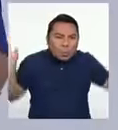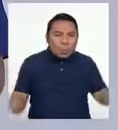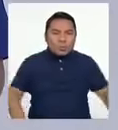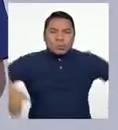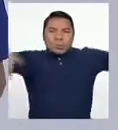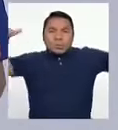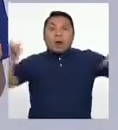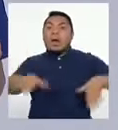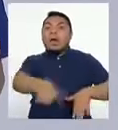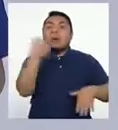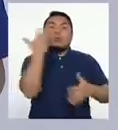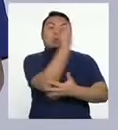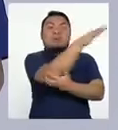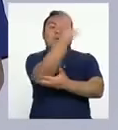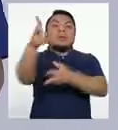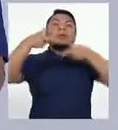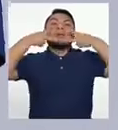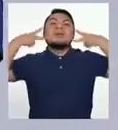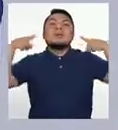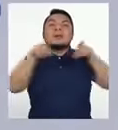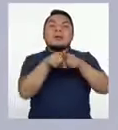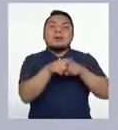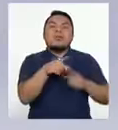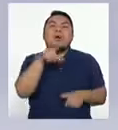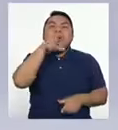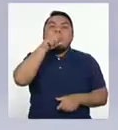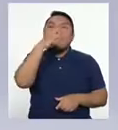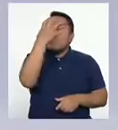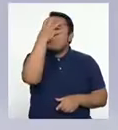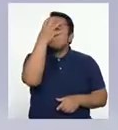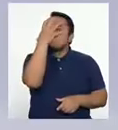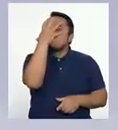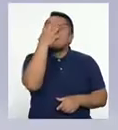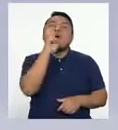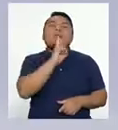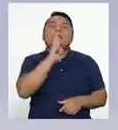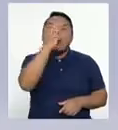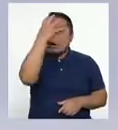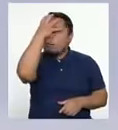Otras en el bosque de la Amazonía como el gallito de las rocas.